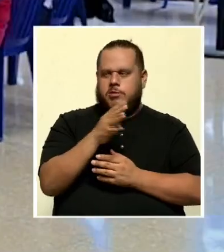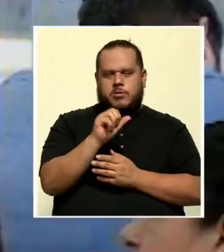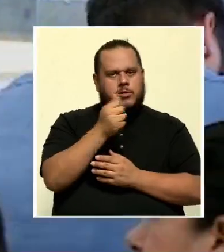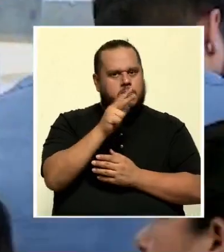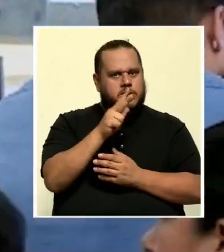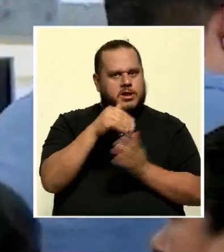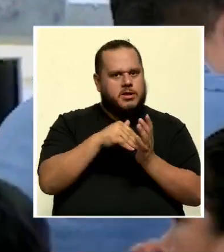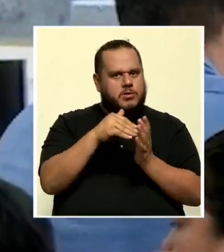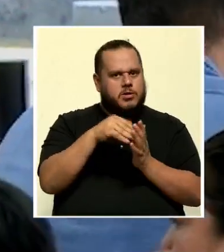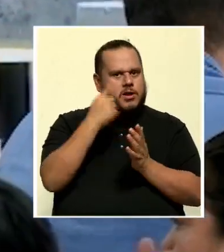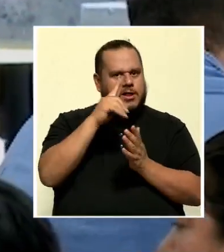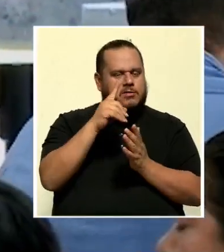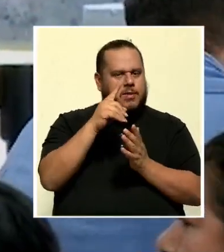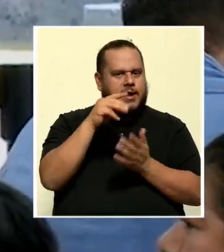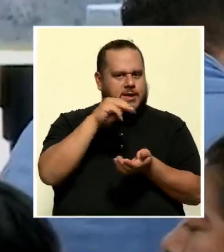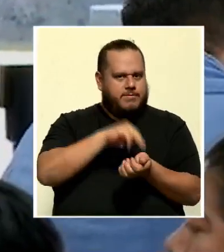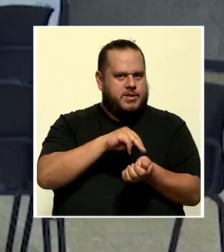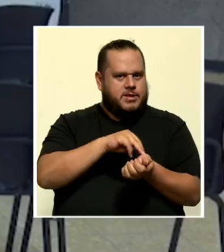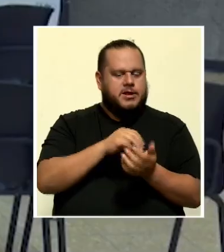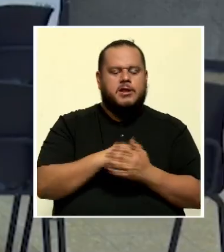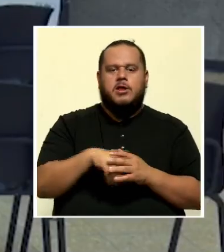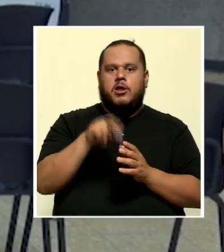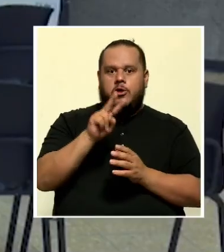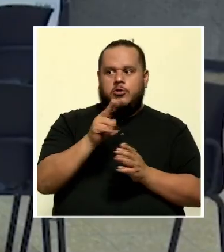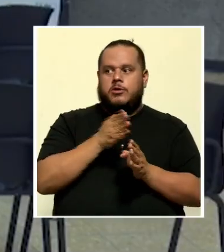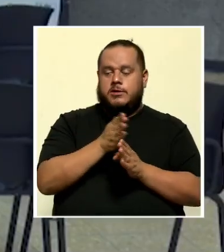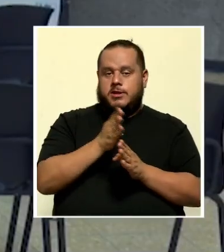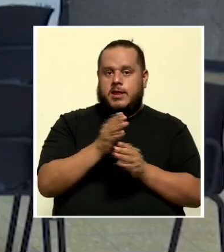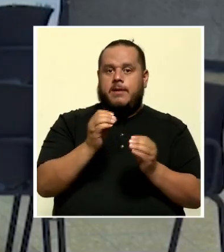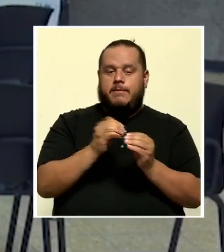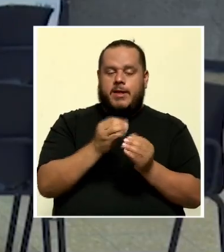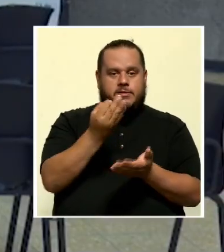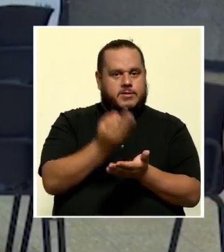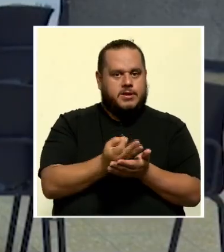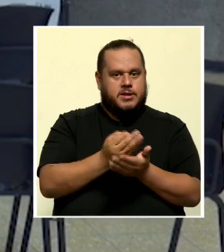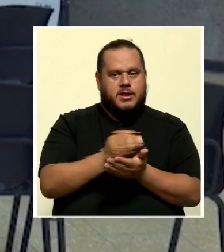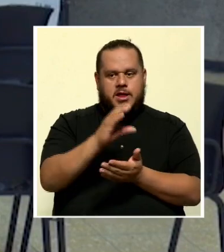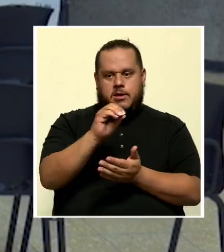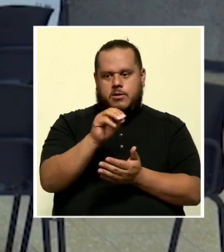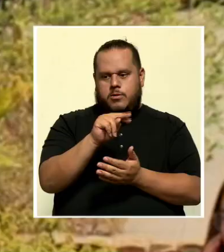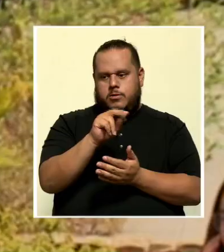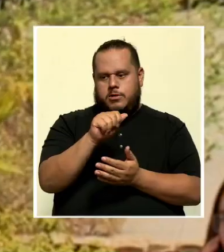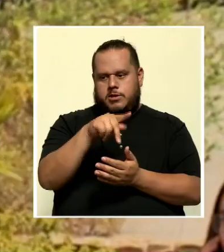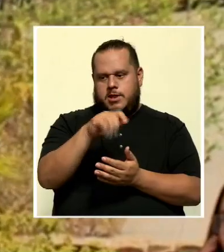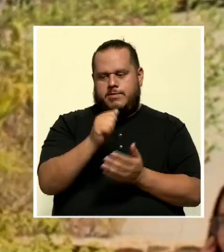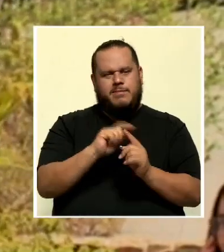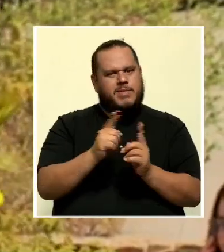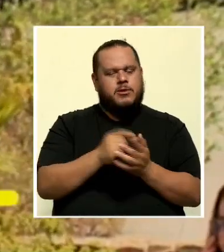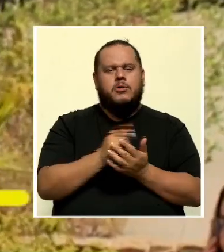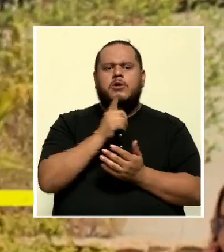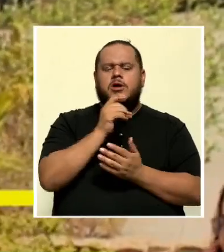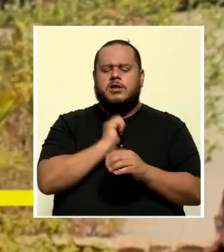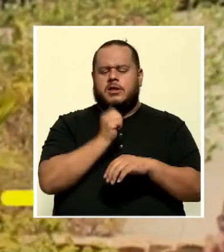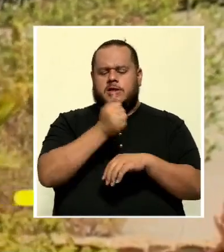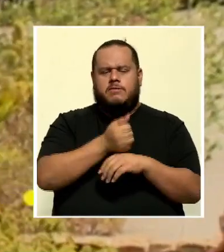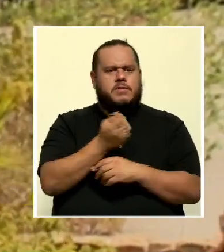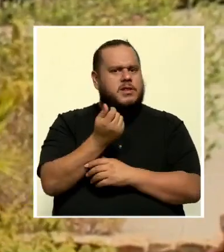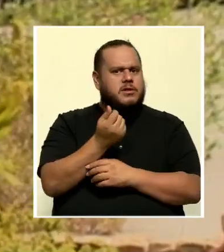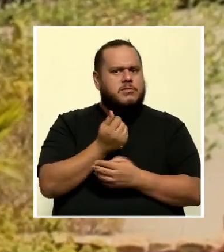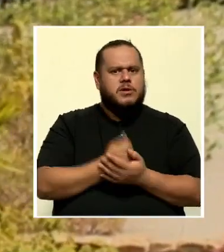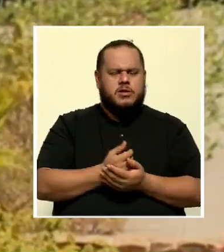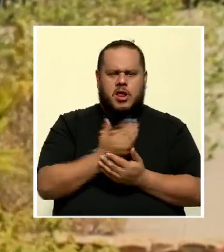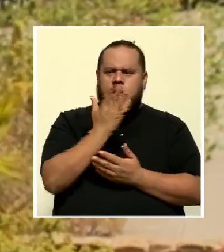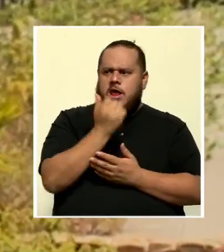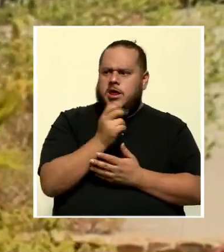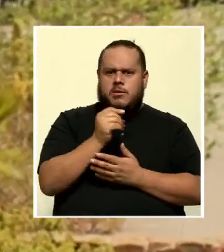millones de colones para medicina, dos de las carreras más financiadas en CONAPE. Pero ¿quién define los precios? ¿Y